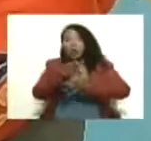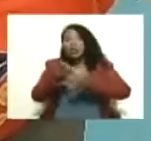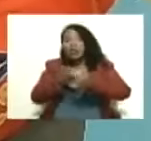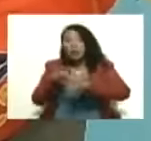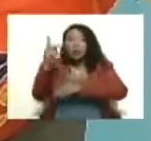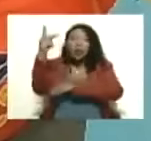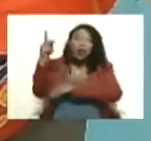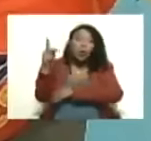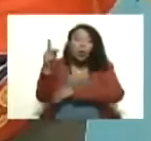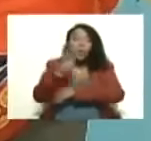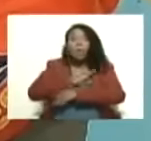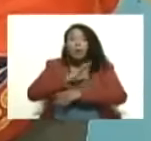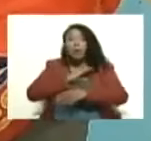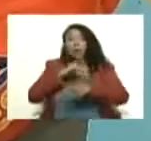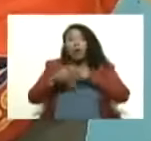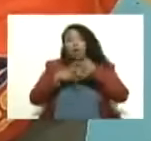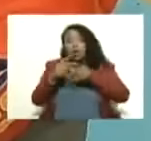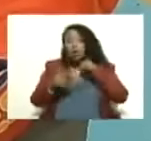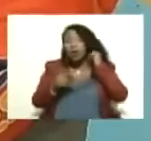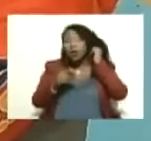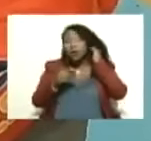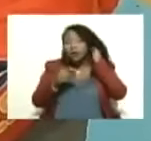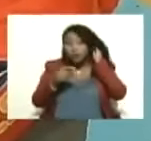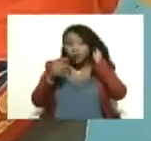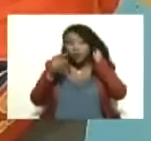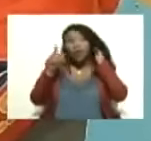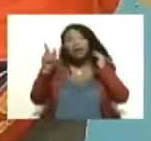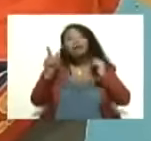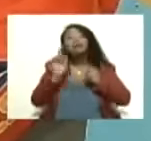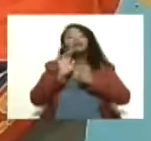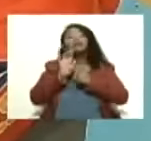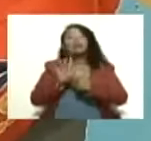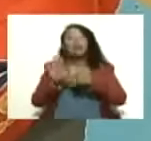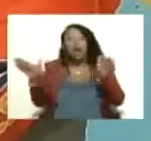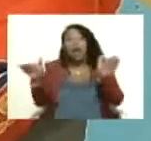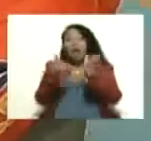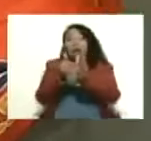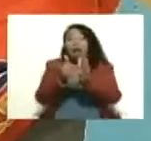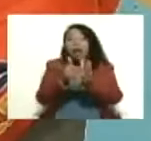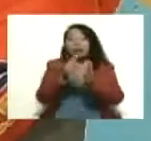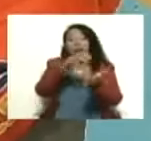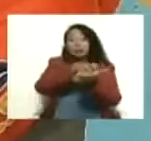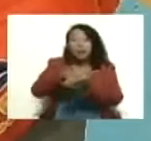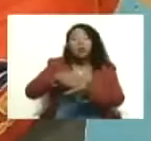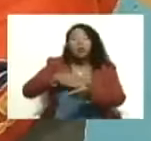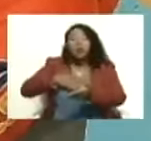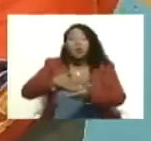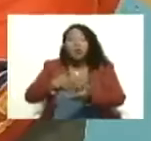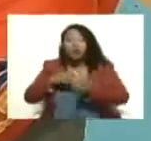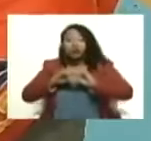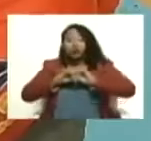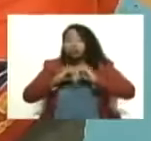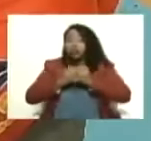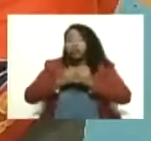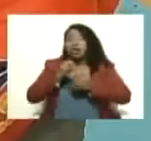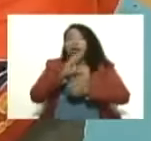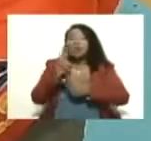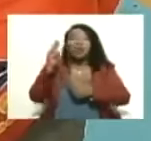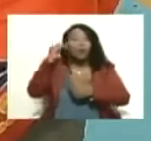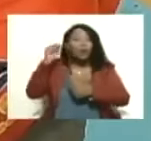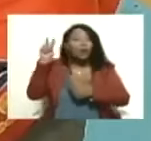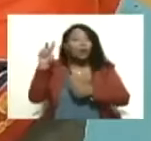organización político territorial pero en modo alguno limita el número nmer de estados que se puedan en los que se pueda organizar la República